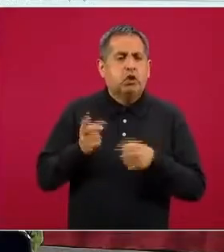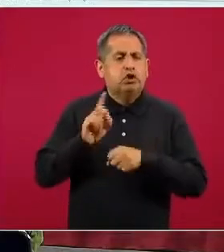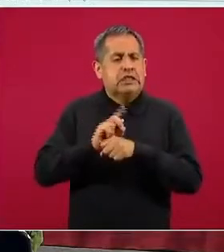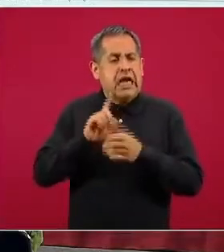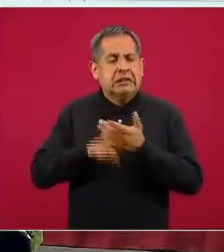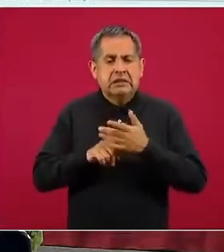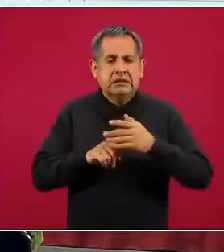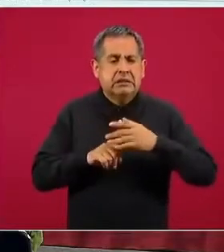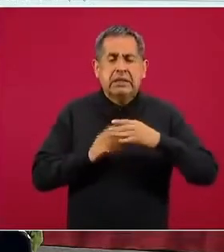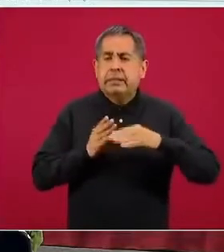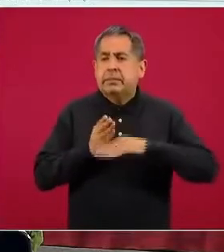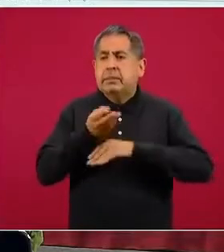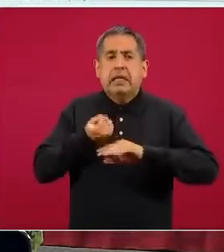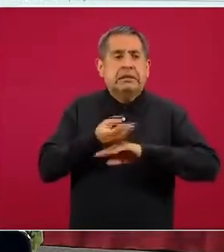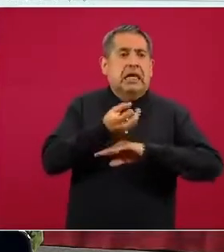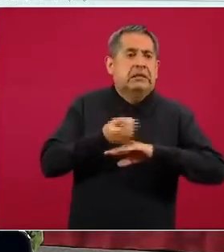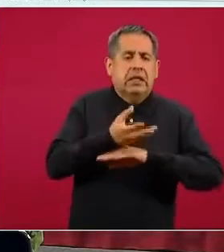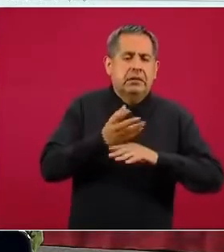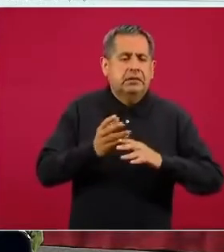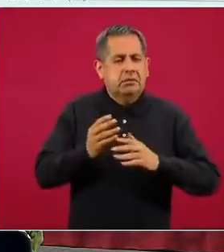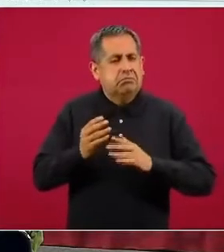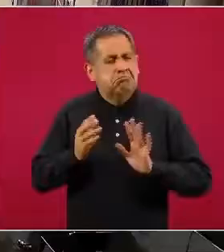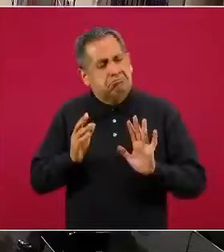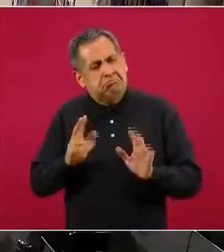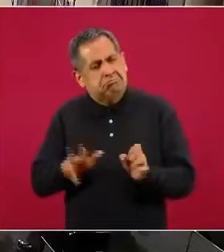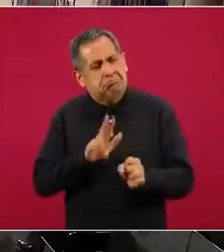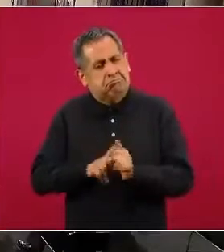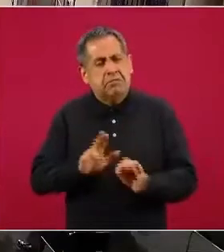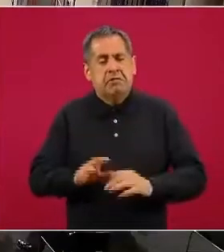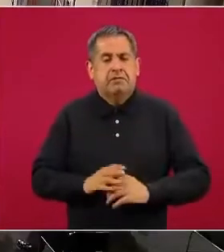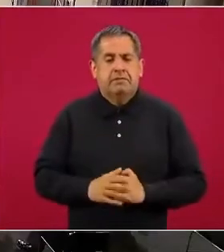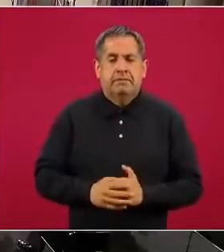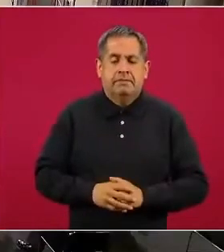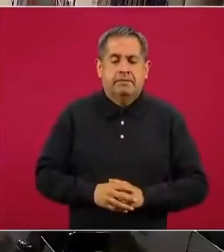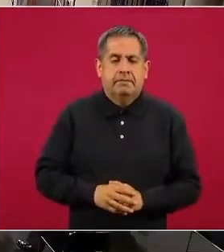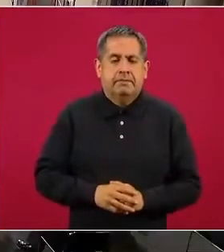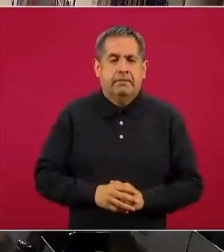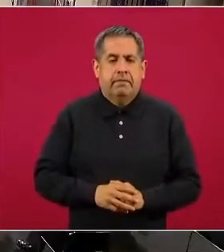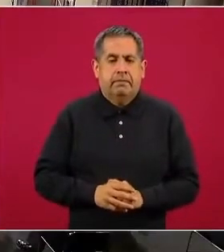que cruza el umbral de la base cero. La siguiente, por favor.